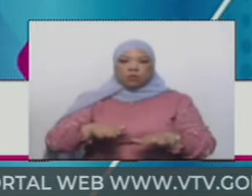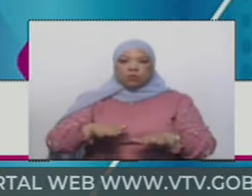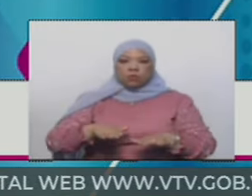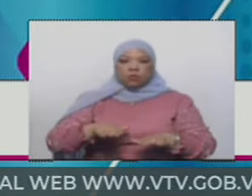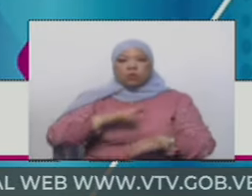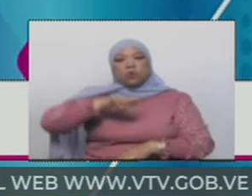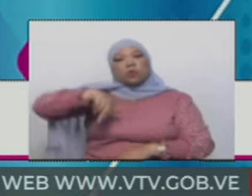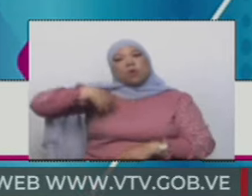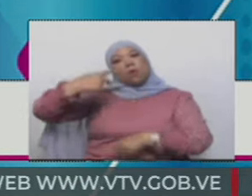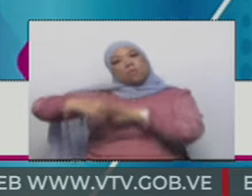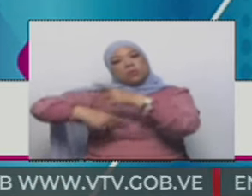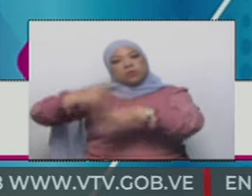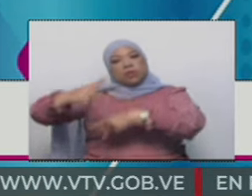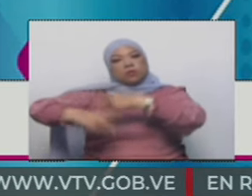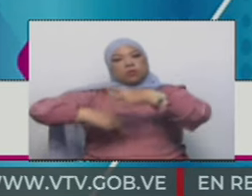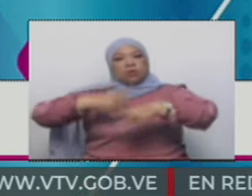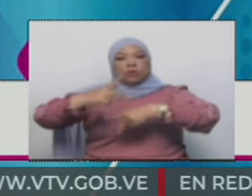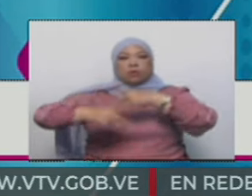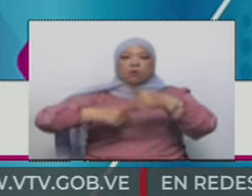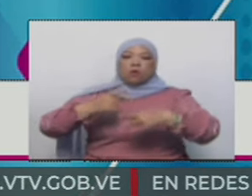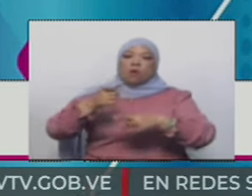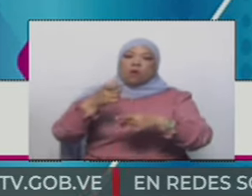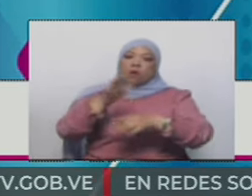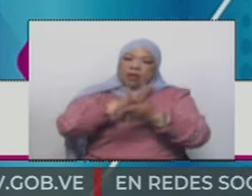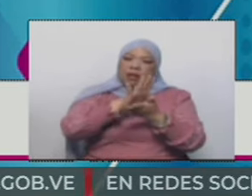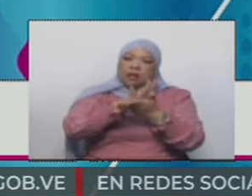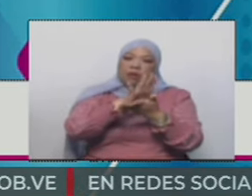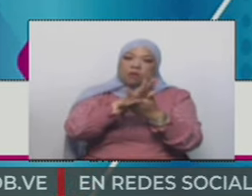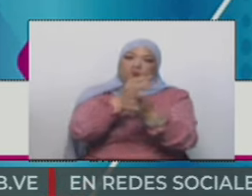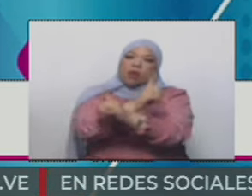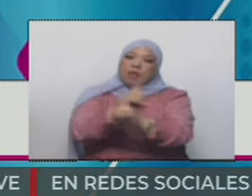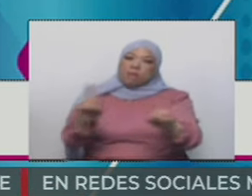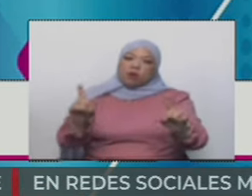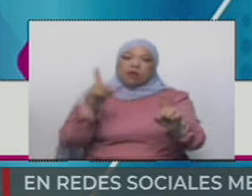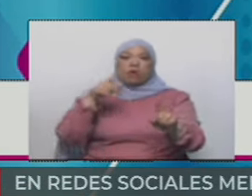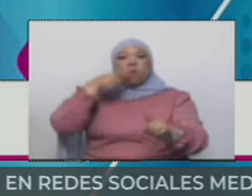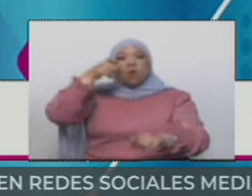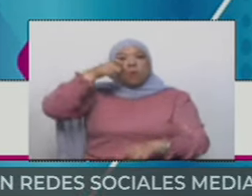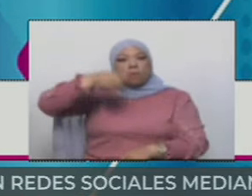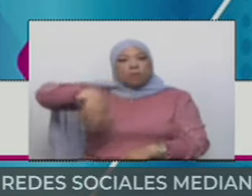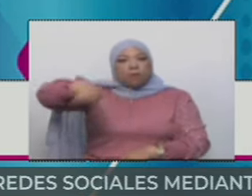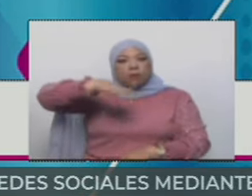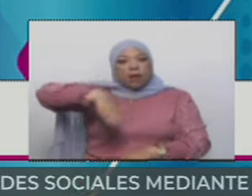Nosotros estamos en un proceso pacífico, democrático, popular,